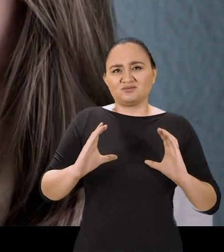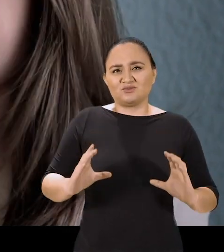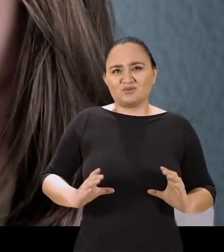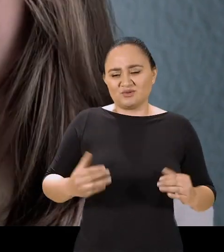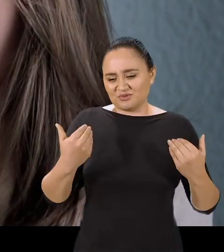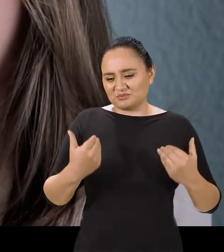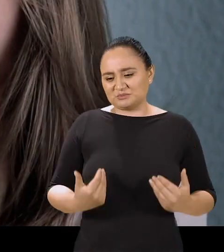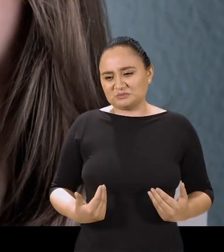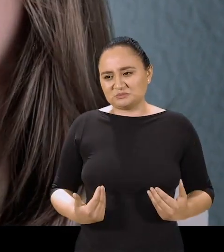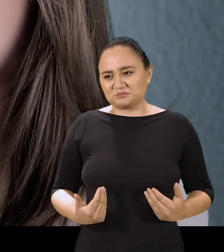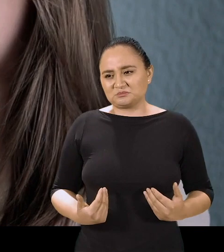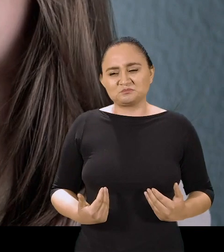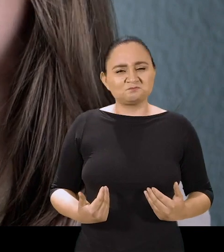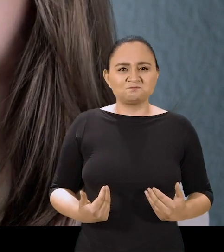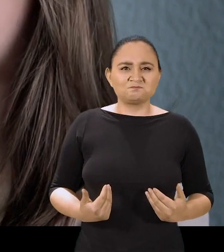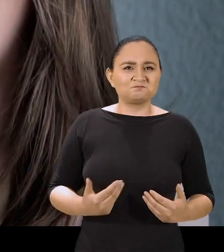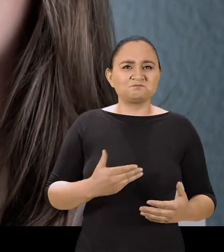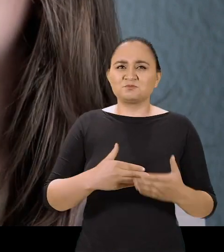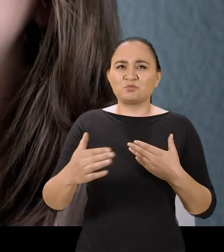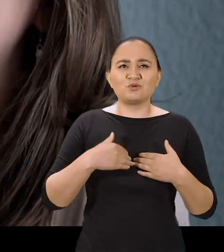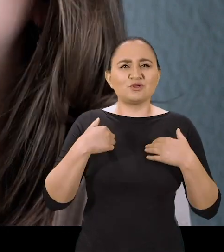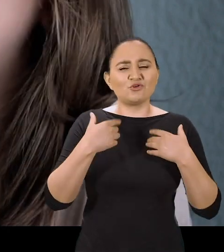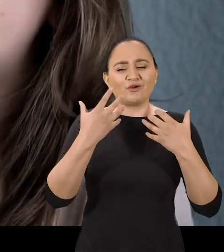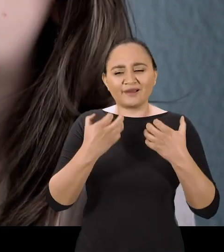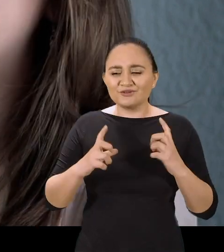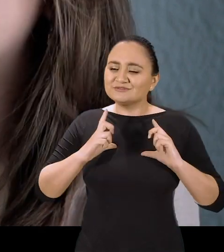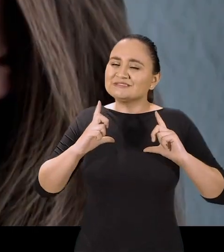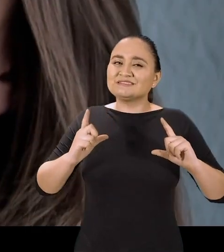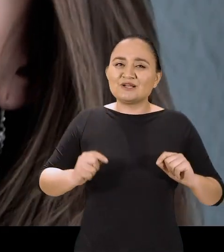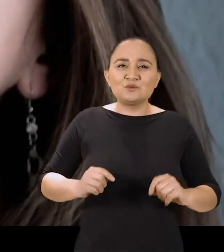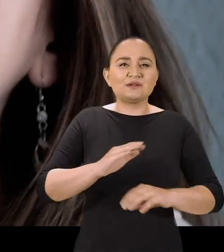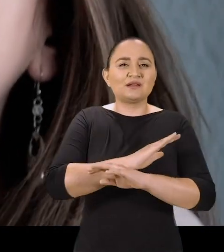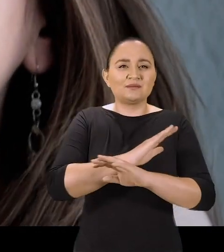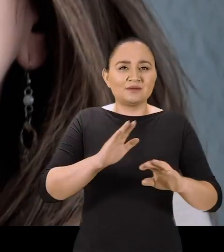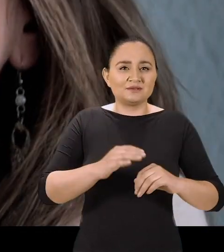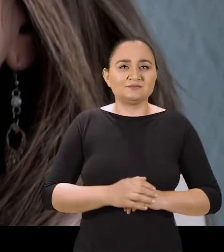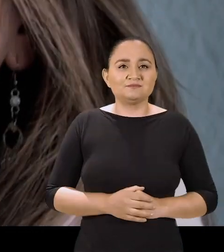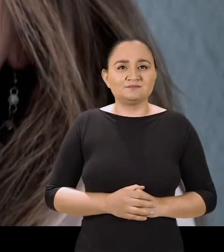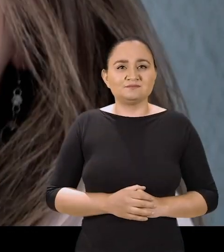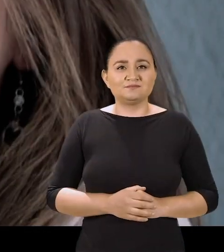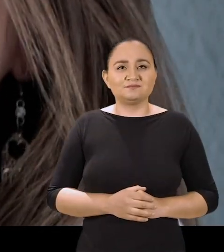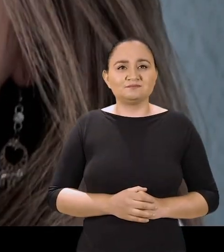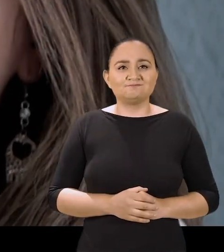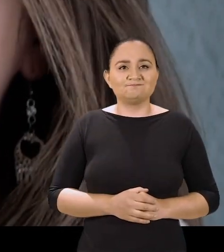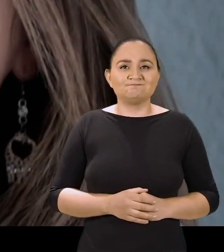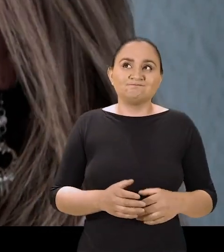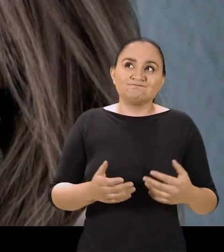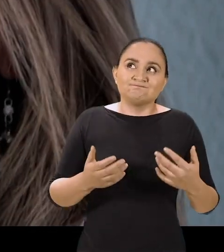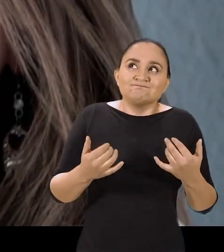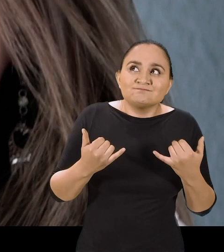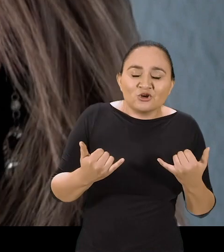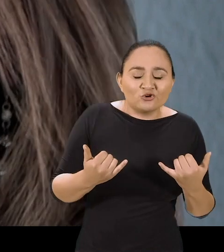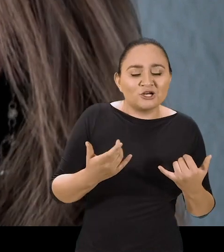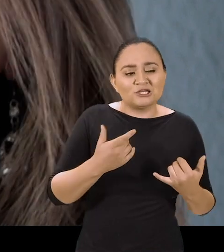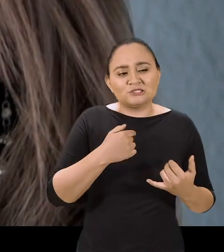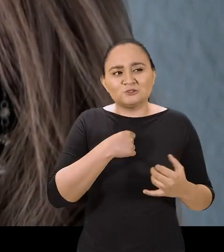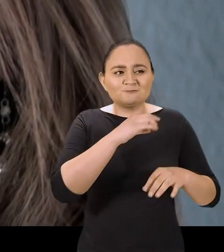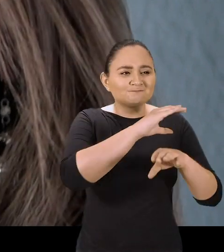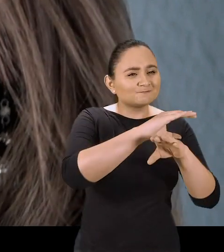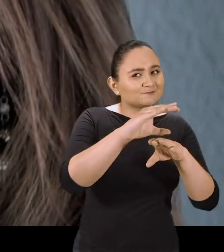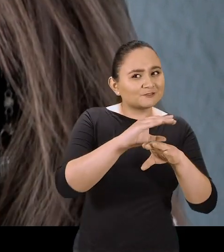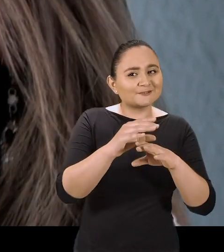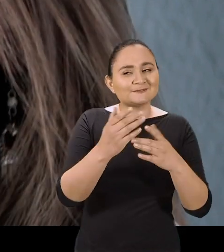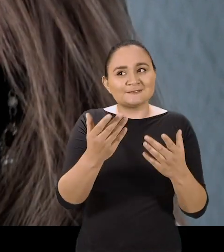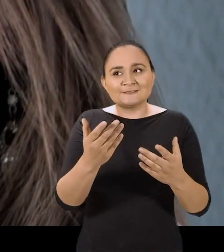peso ya voy a crear realmente estar bien yo le diría muy chicas que pasa por esto que